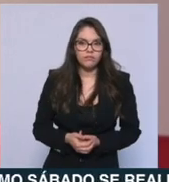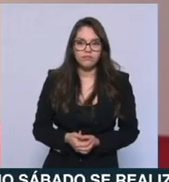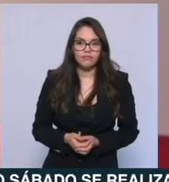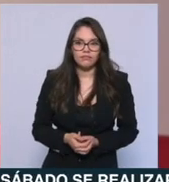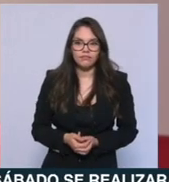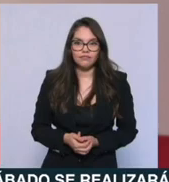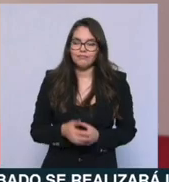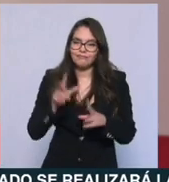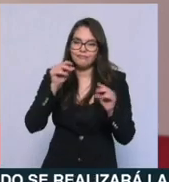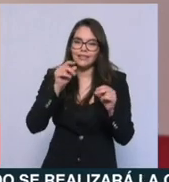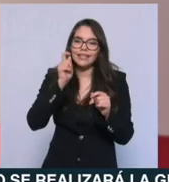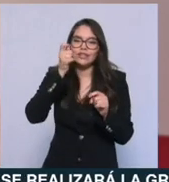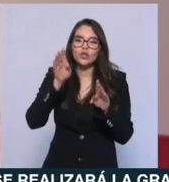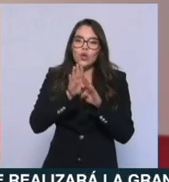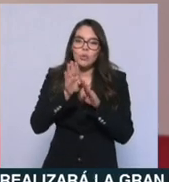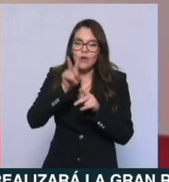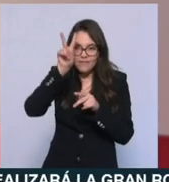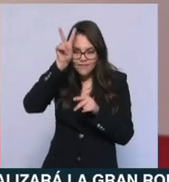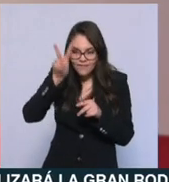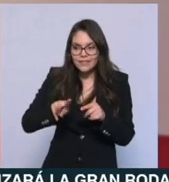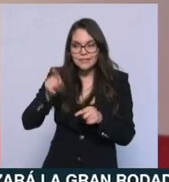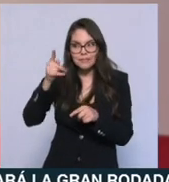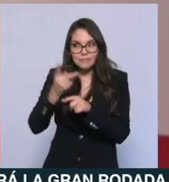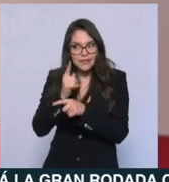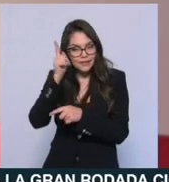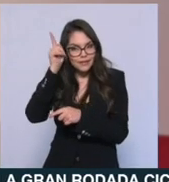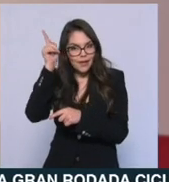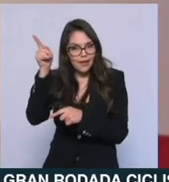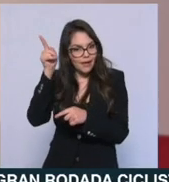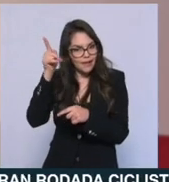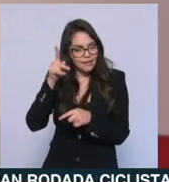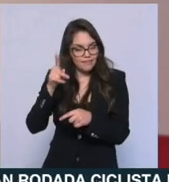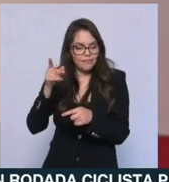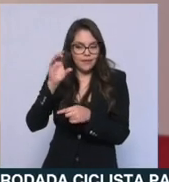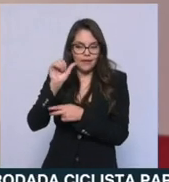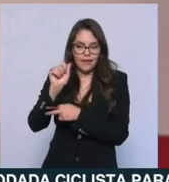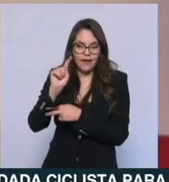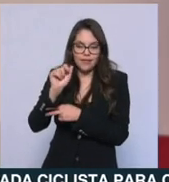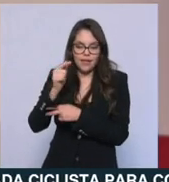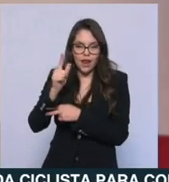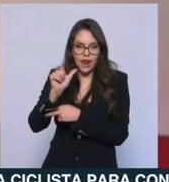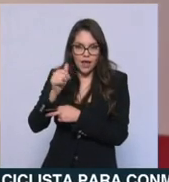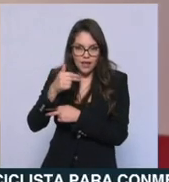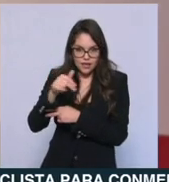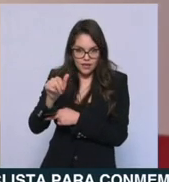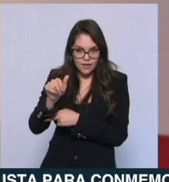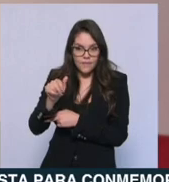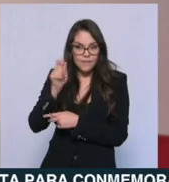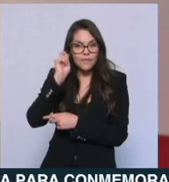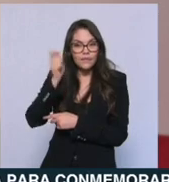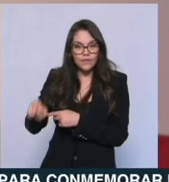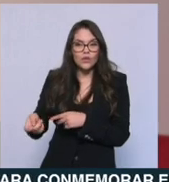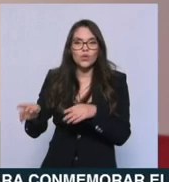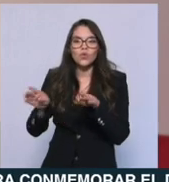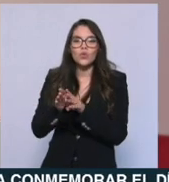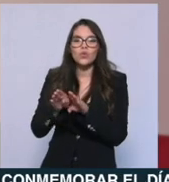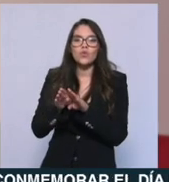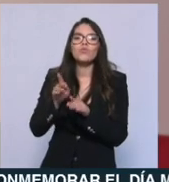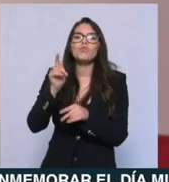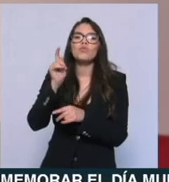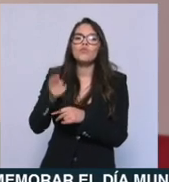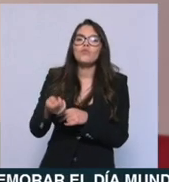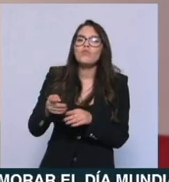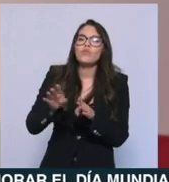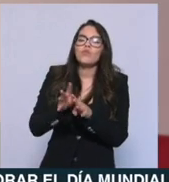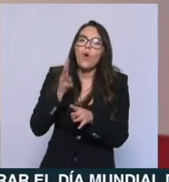realidad catalana, que es una realidad muy diversa, pero que pues refleja una sociedad próspera, cada día más próspera